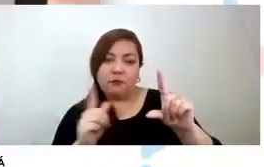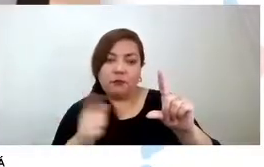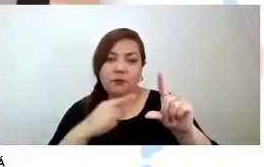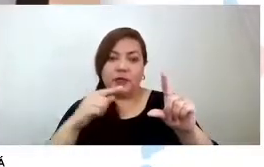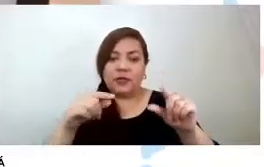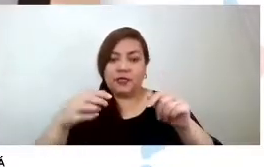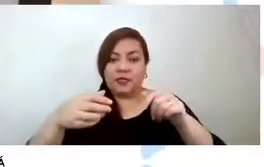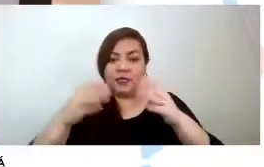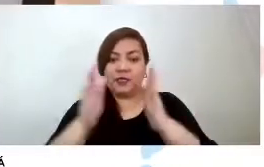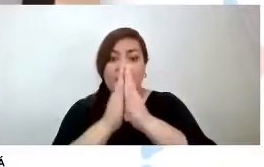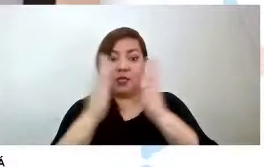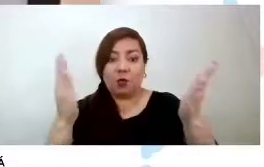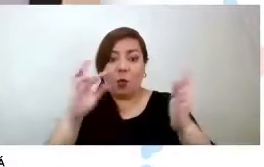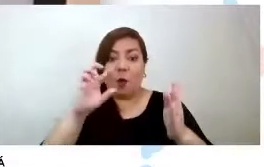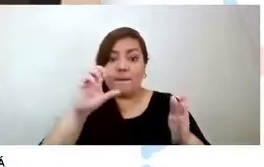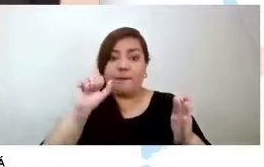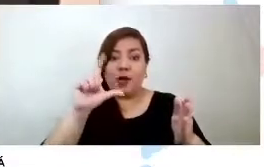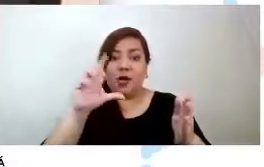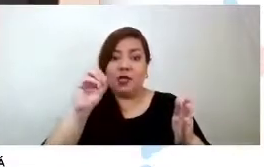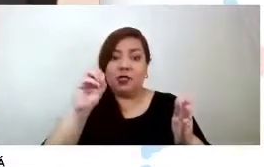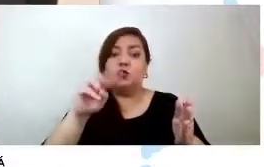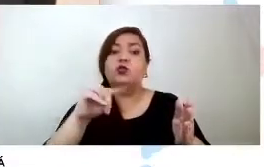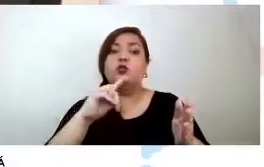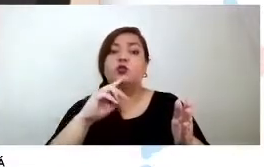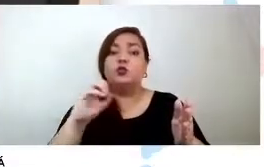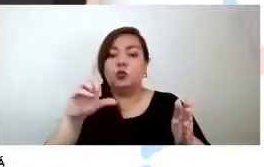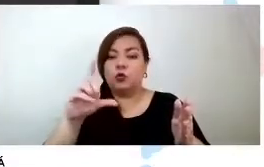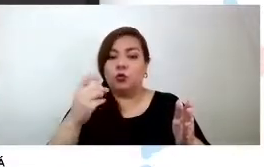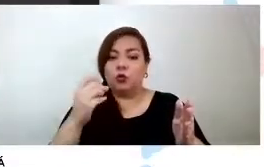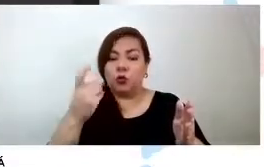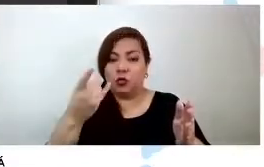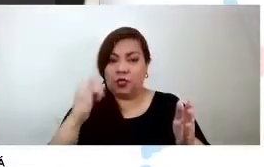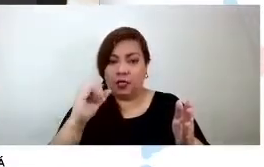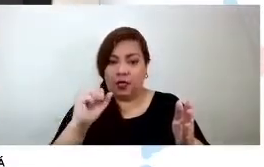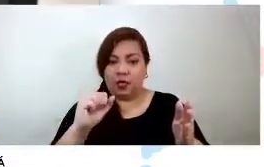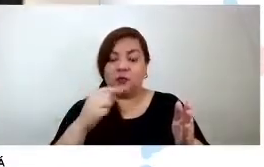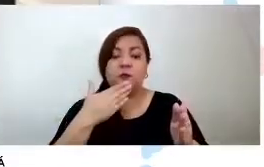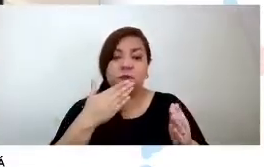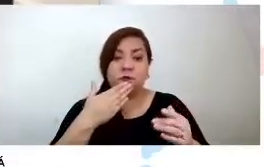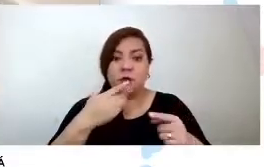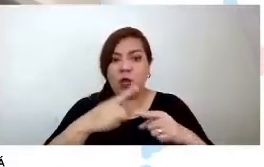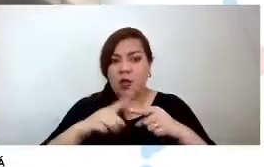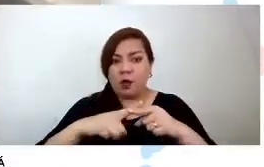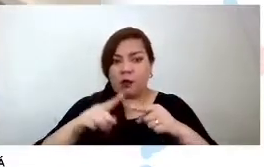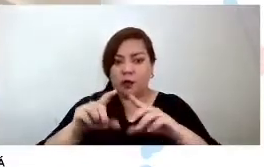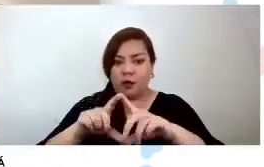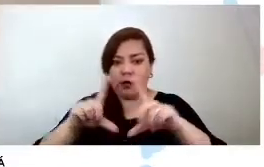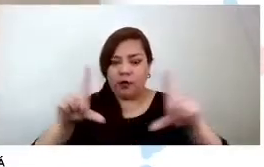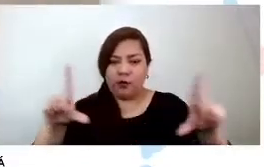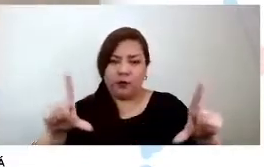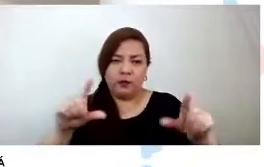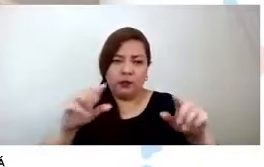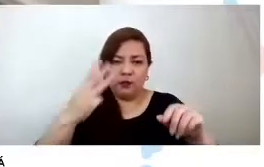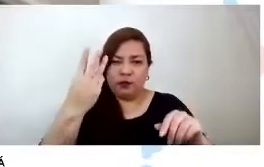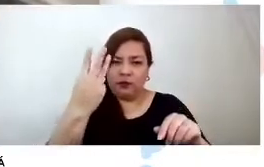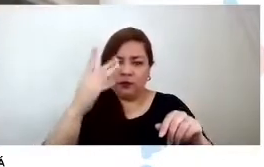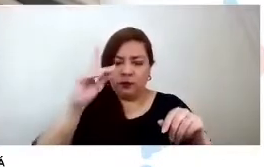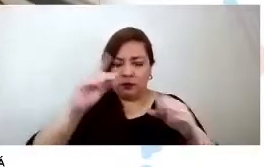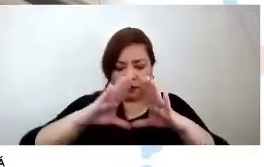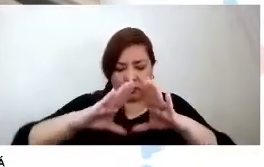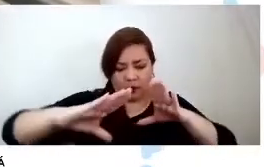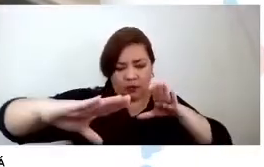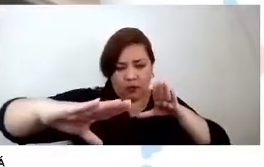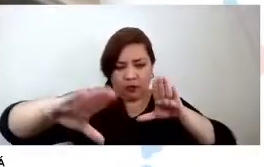es este. También hay una plataforma paralela que es de modelaciones 3D, pero también llegan a través de la página